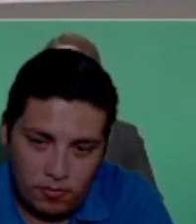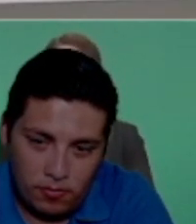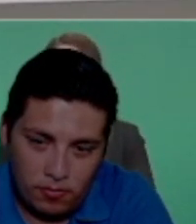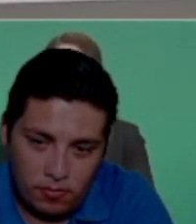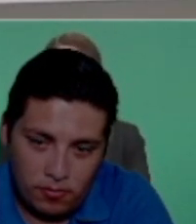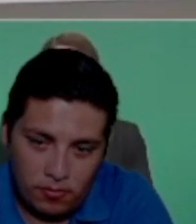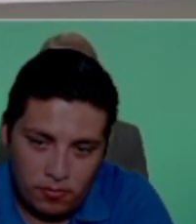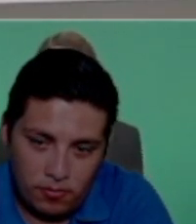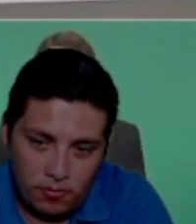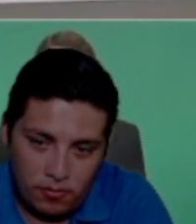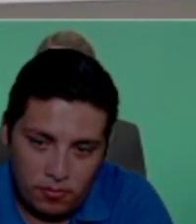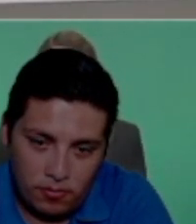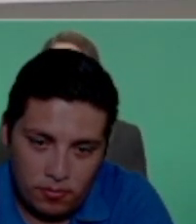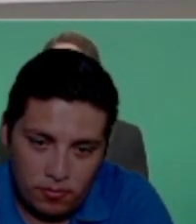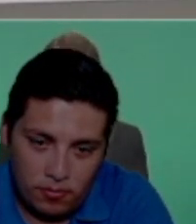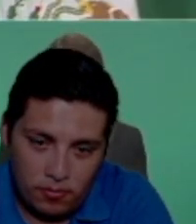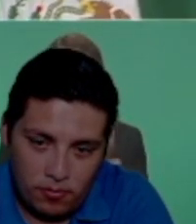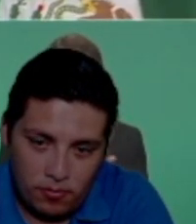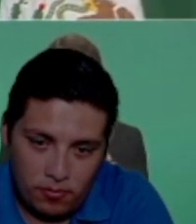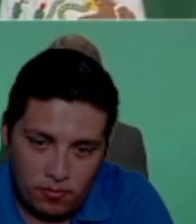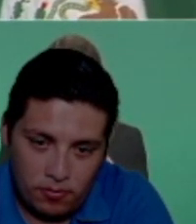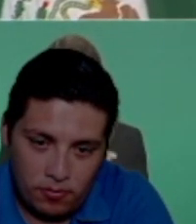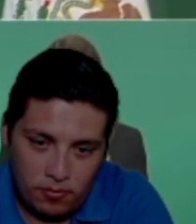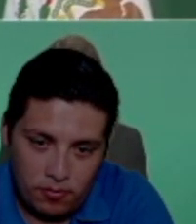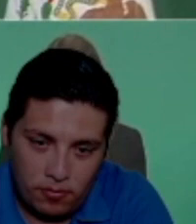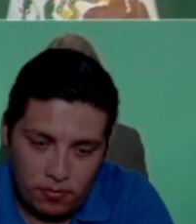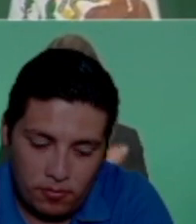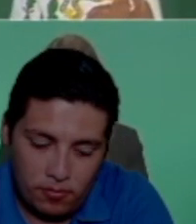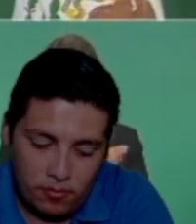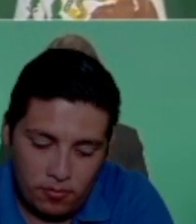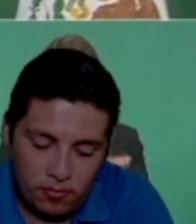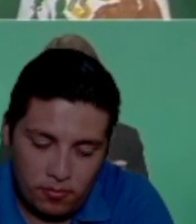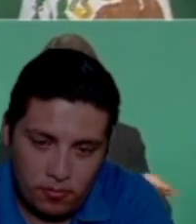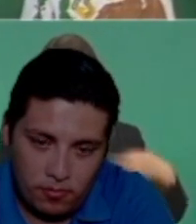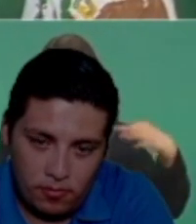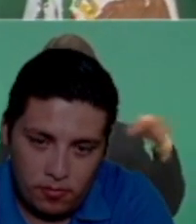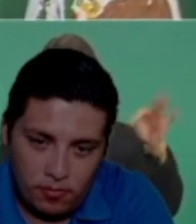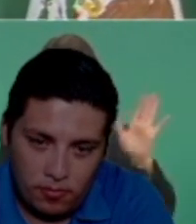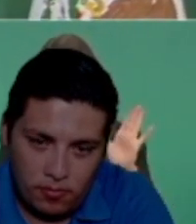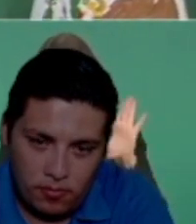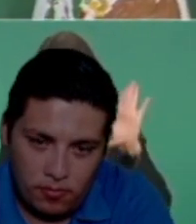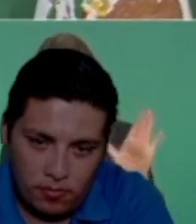como una portada del Reforma. Ahí se los dejo de tarea. Cualquier día